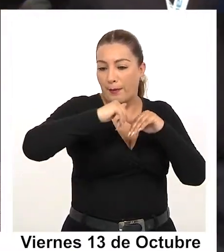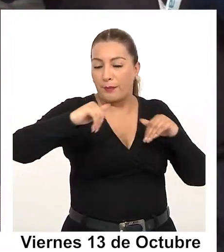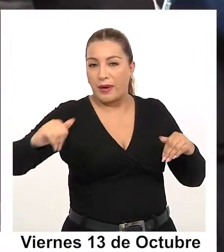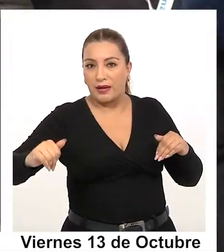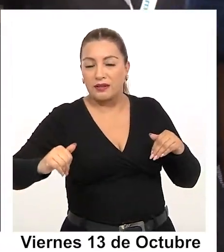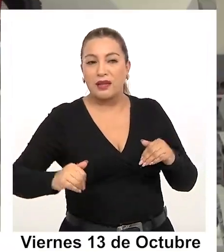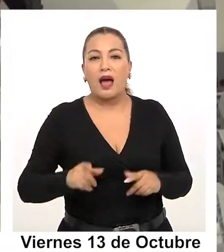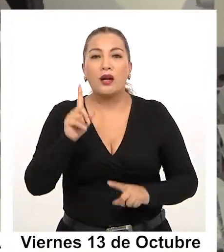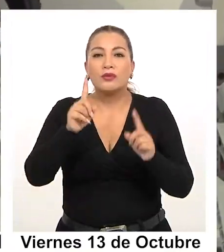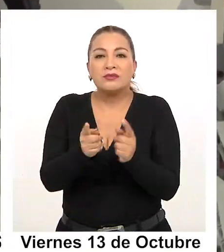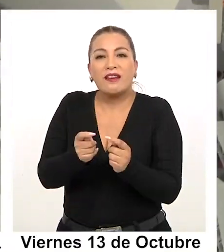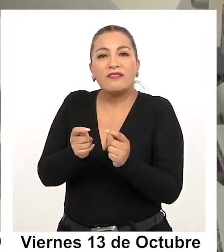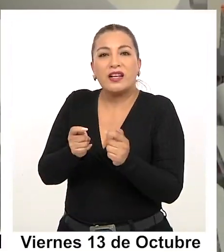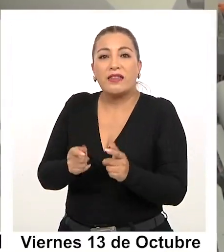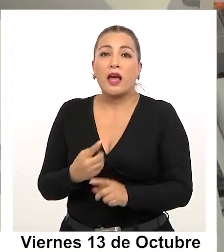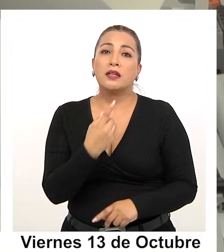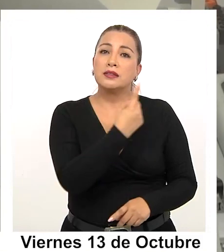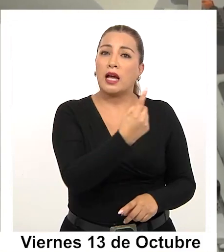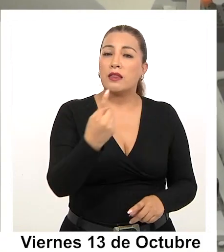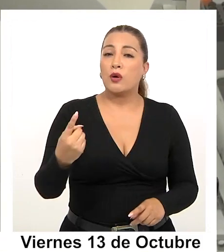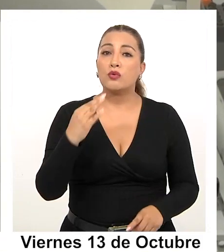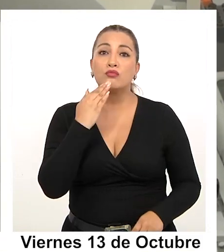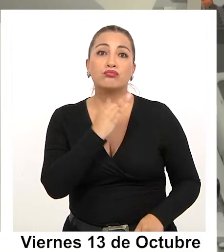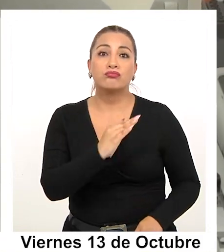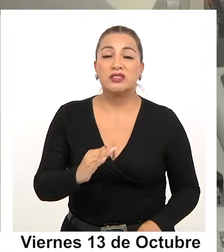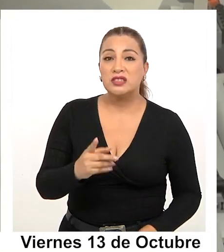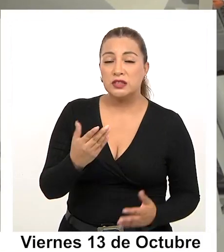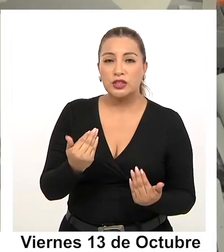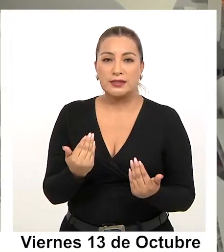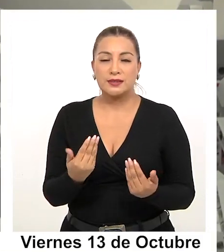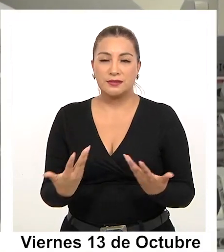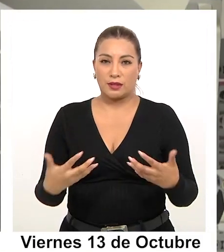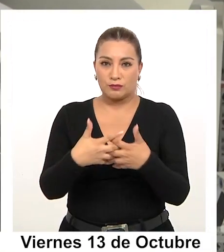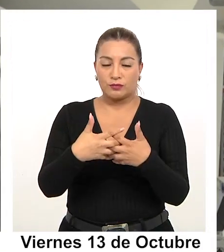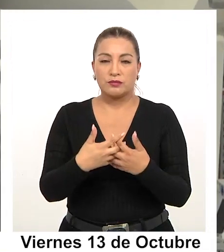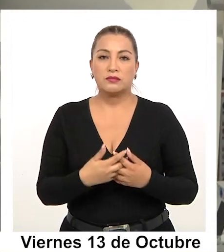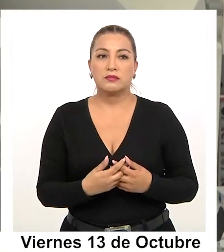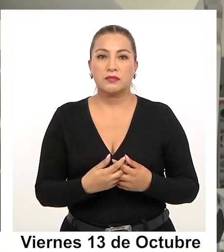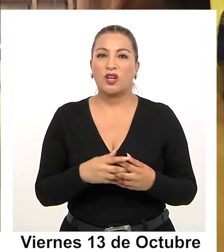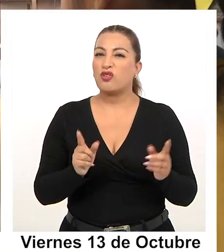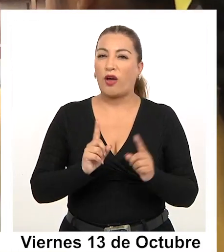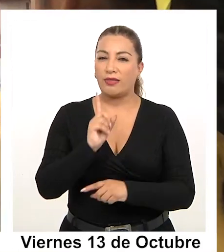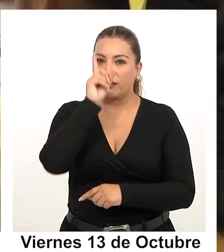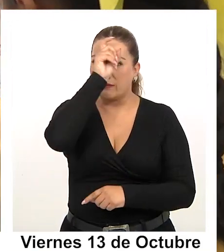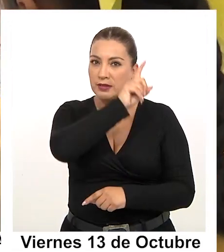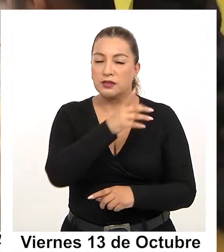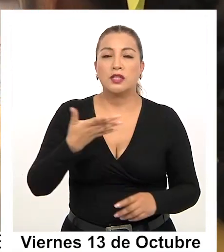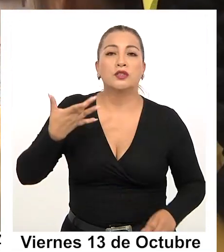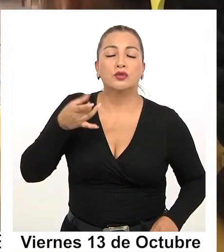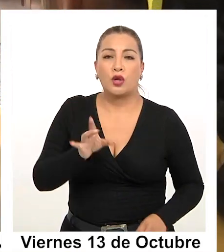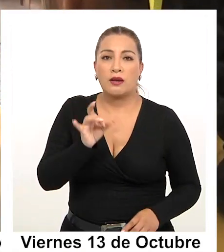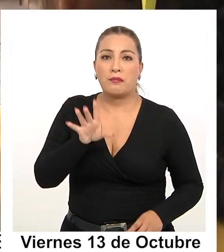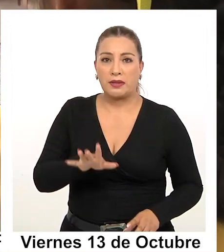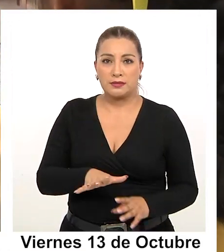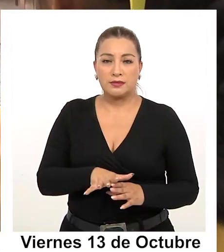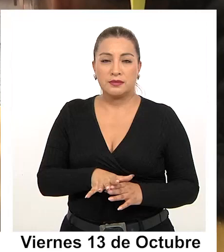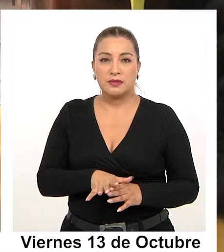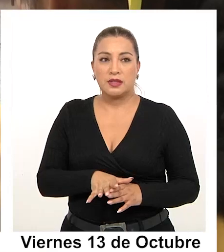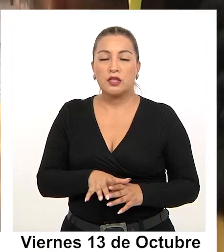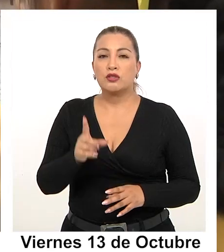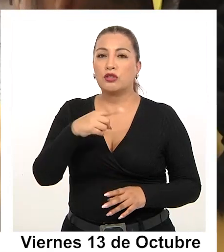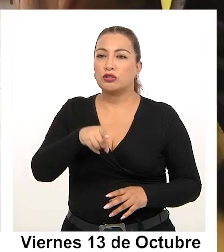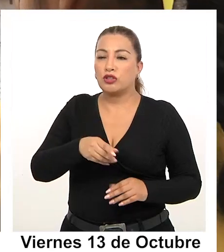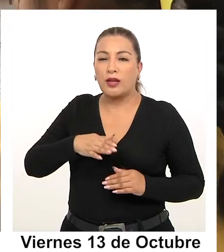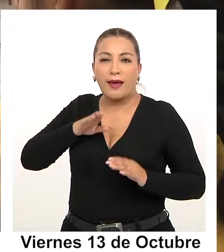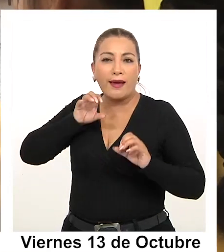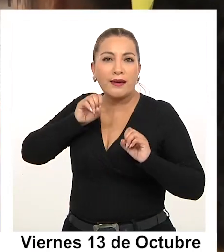las habilidades y de las necesidades que las niñas y niños nos manifiestan. No es complejo, solamente hay que ser consistente